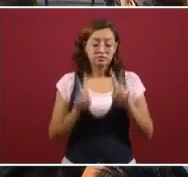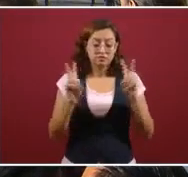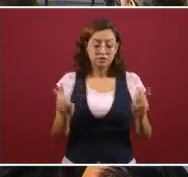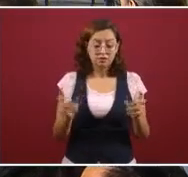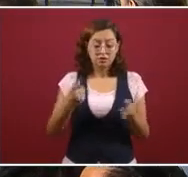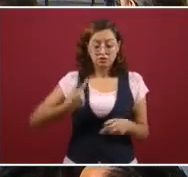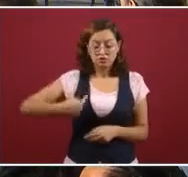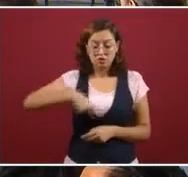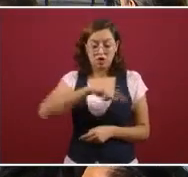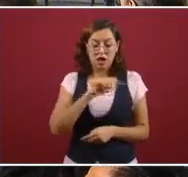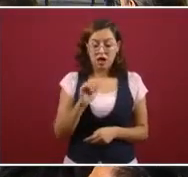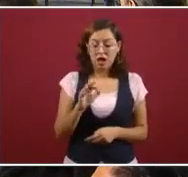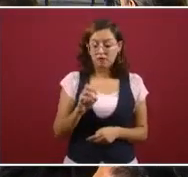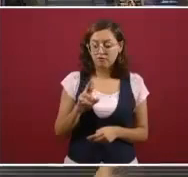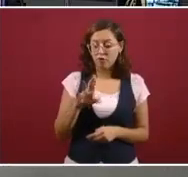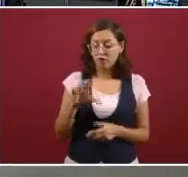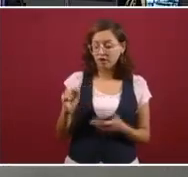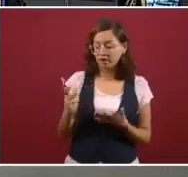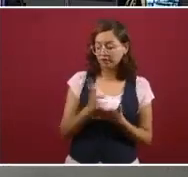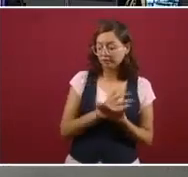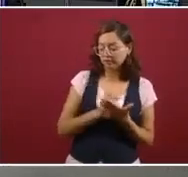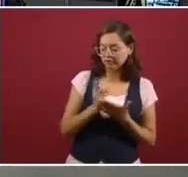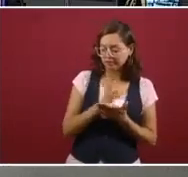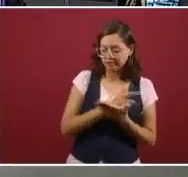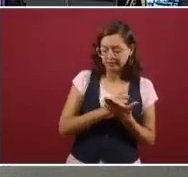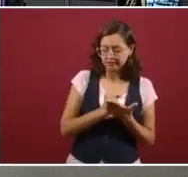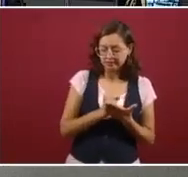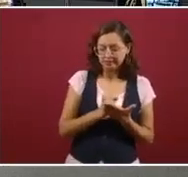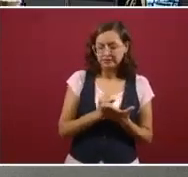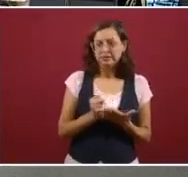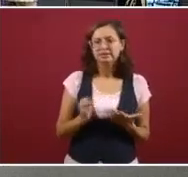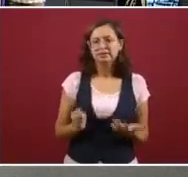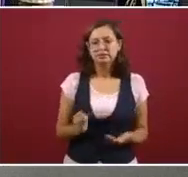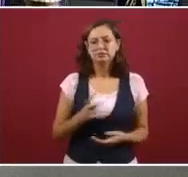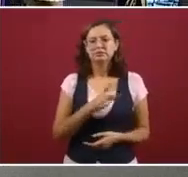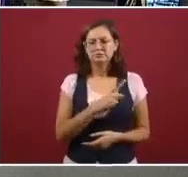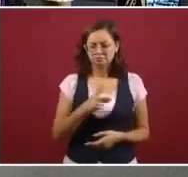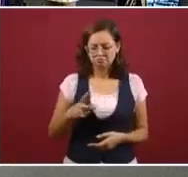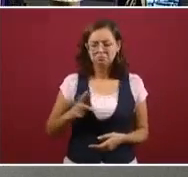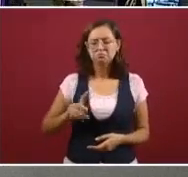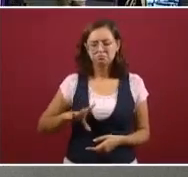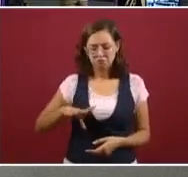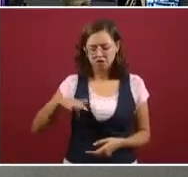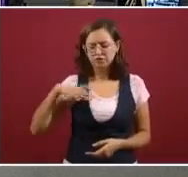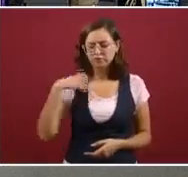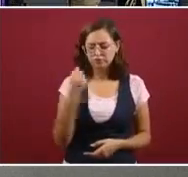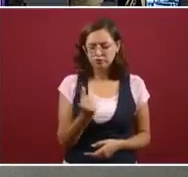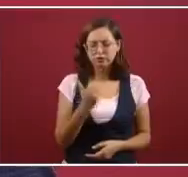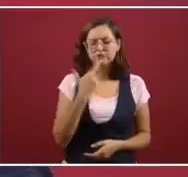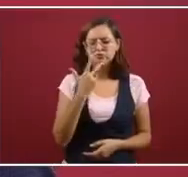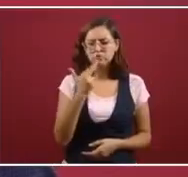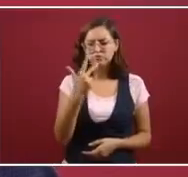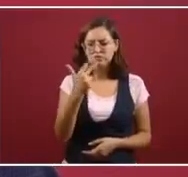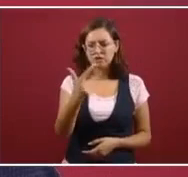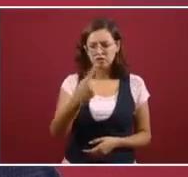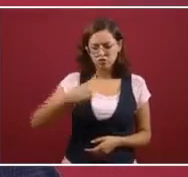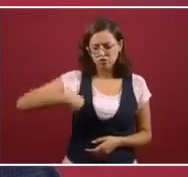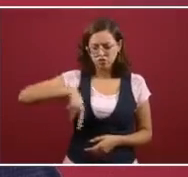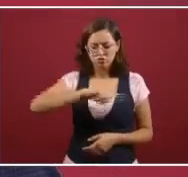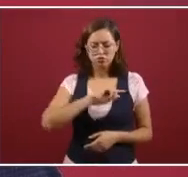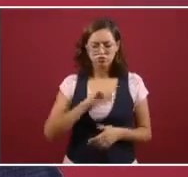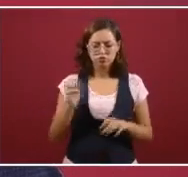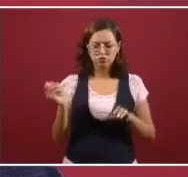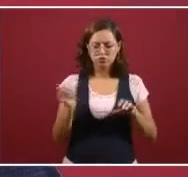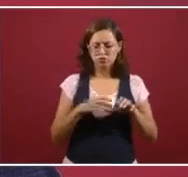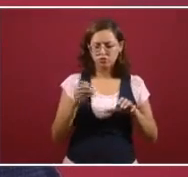comentabas, ¿no? Yo creo que ese es un tema. Tenemos que hacer un mejor esfuerzo como administradoras de fondos de ahorro